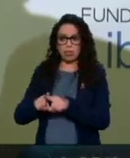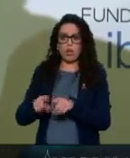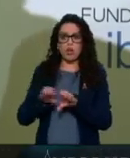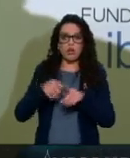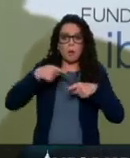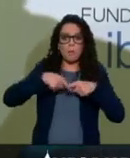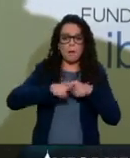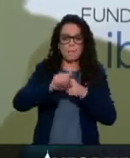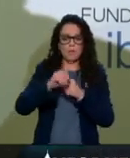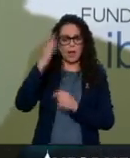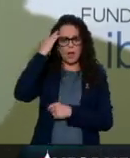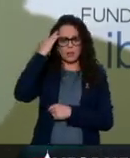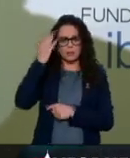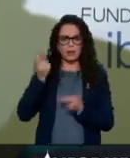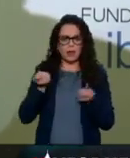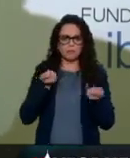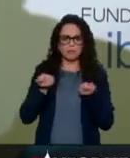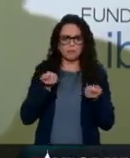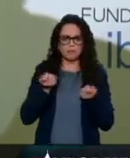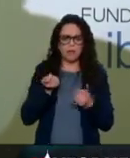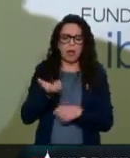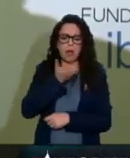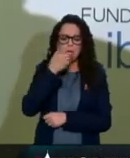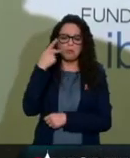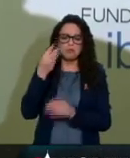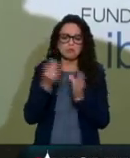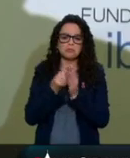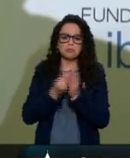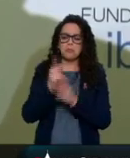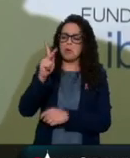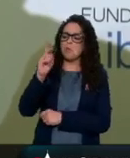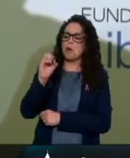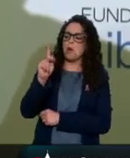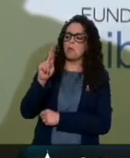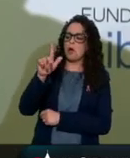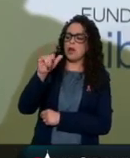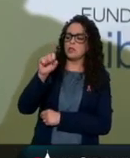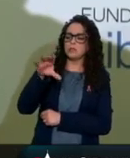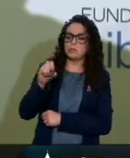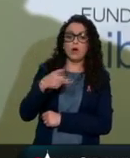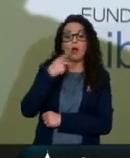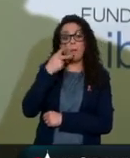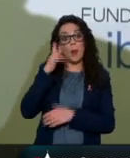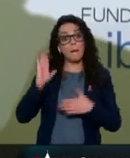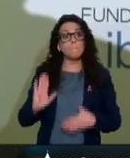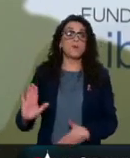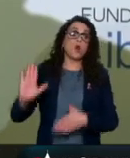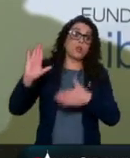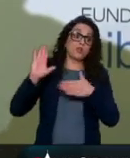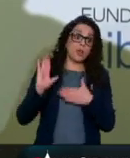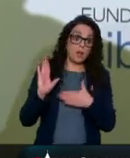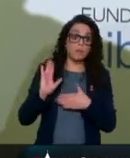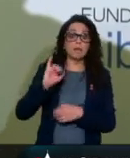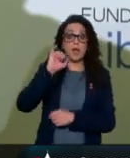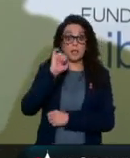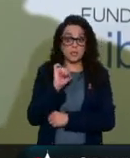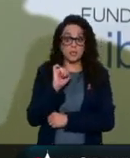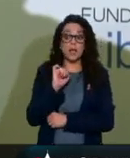los populismos clásicos, prometiendo que el maná caerá del